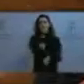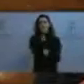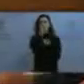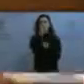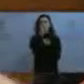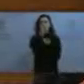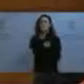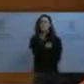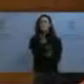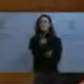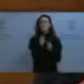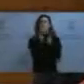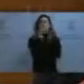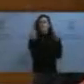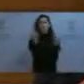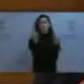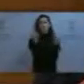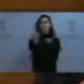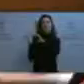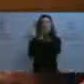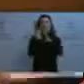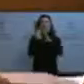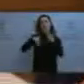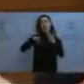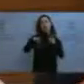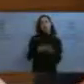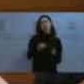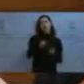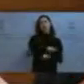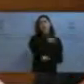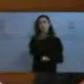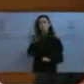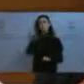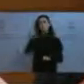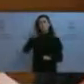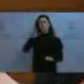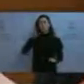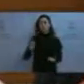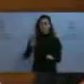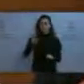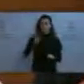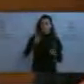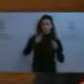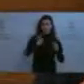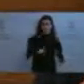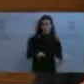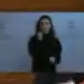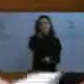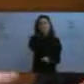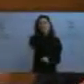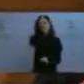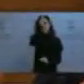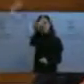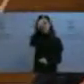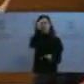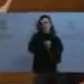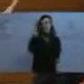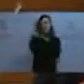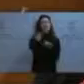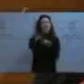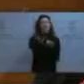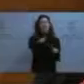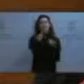desde Semana Santa hasta el Puente del Pilar, incluidos los fines de semana y puentes donde se prevea afluencia de